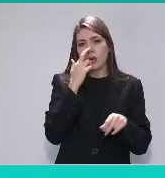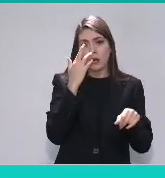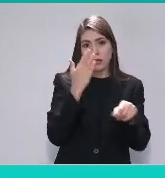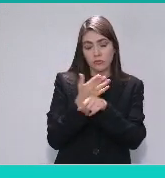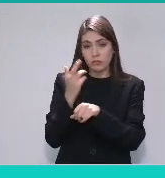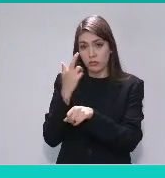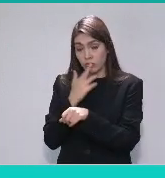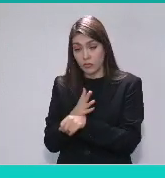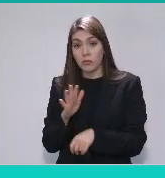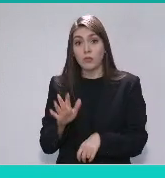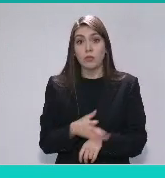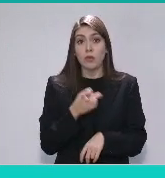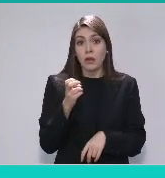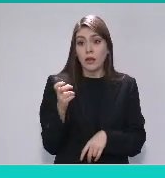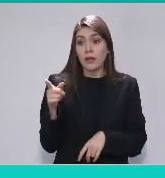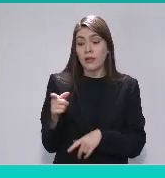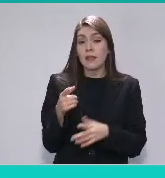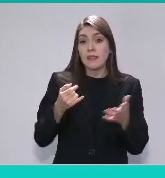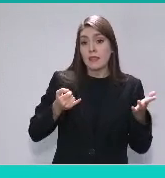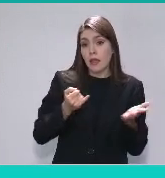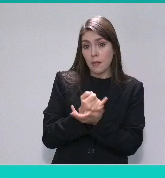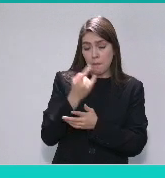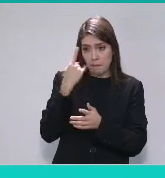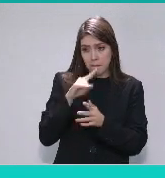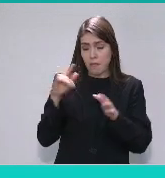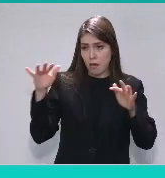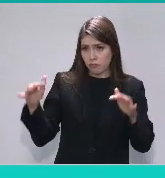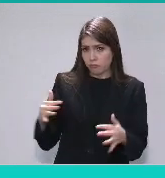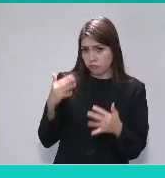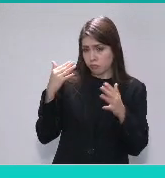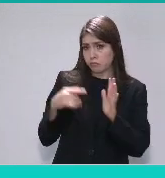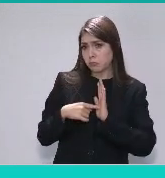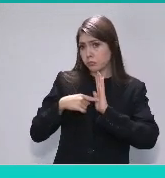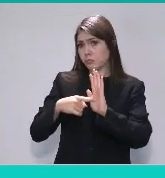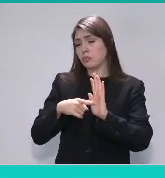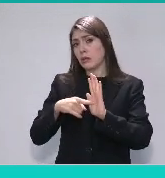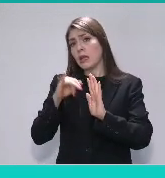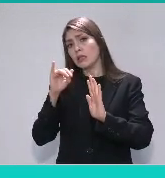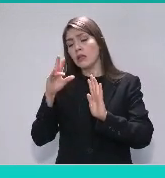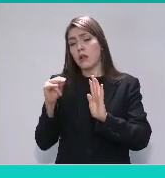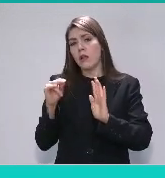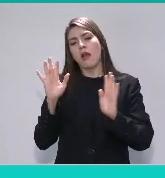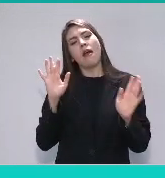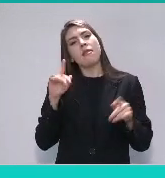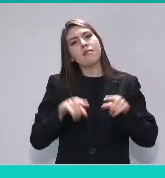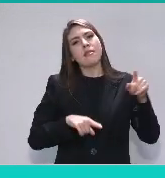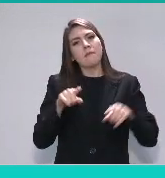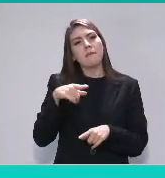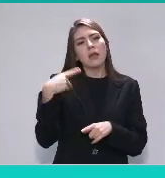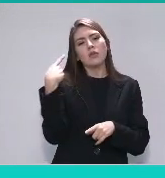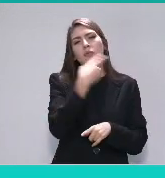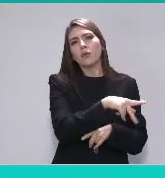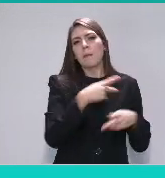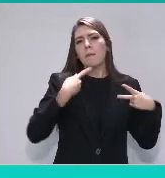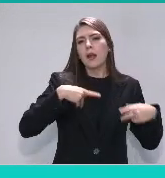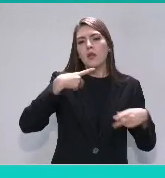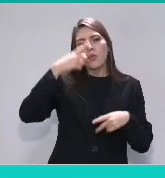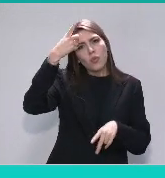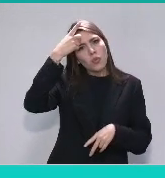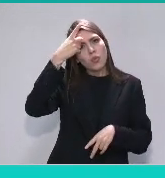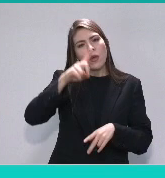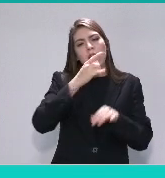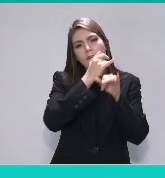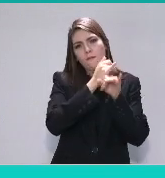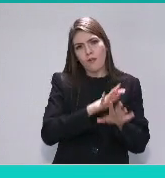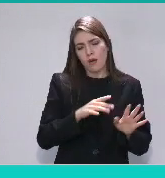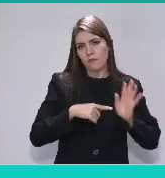la decisión de hacerla pública es potestad de la persona a quien pertenecen esos datos personales por su